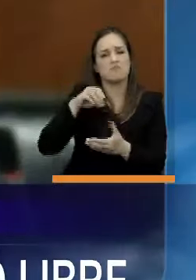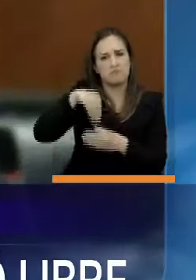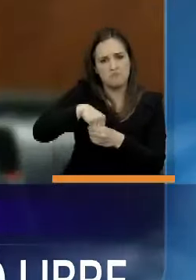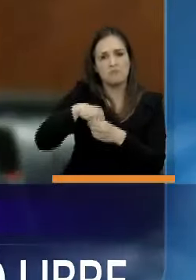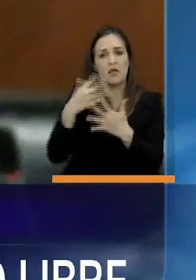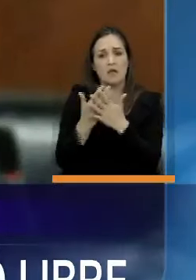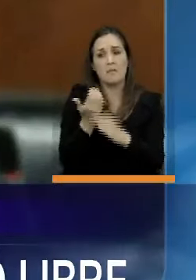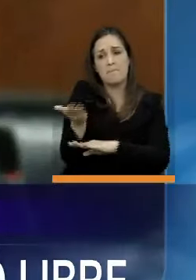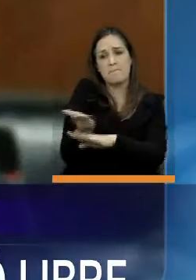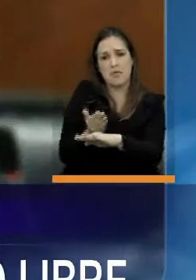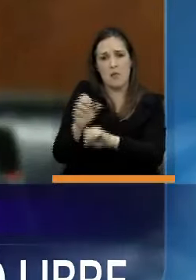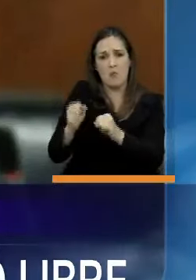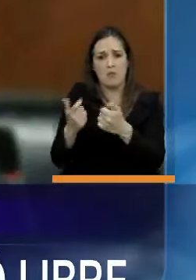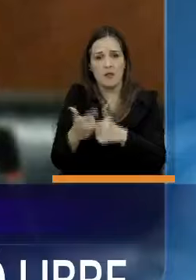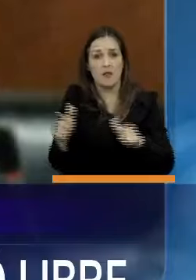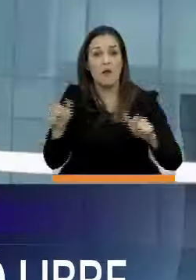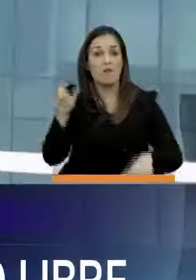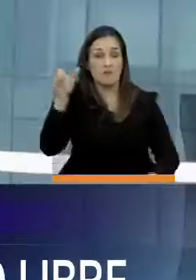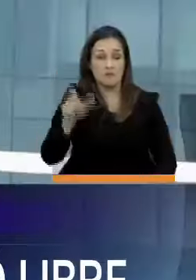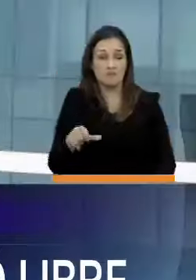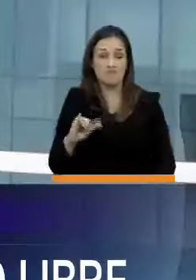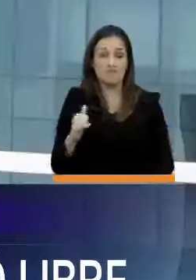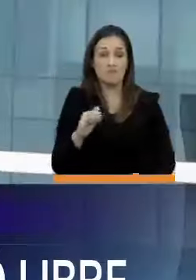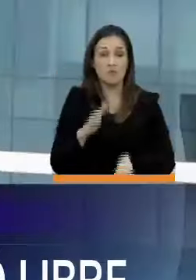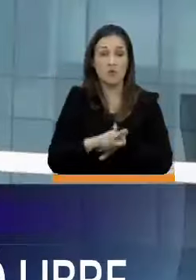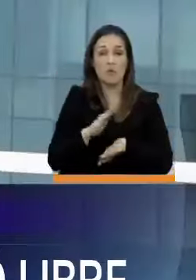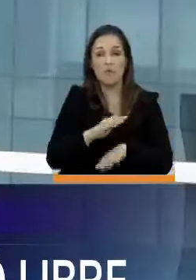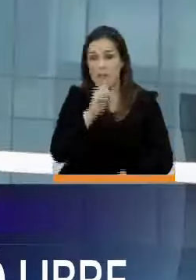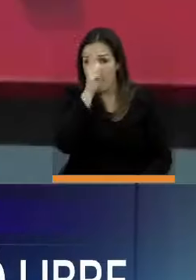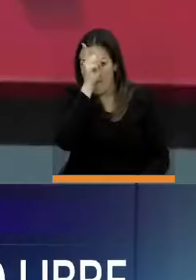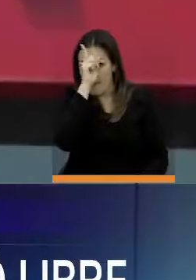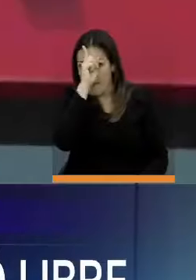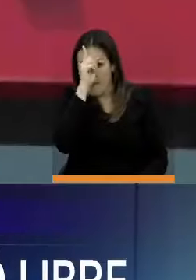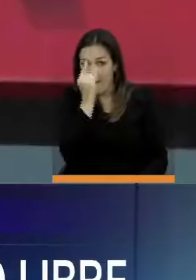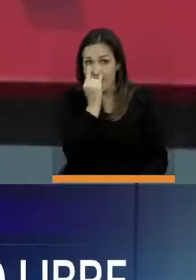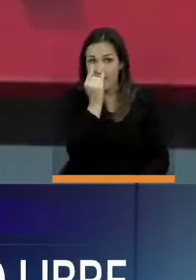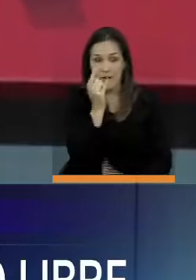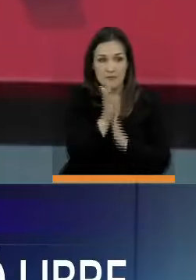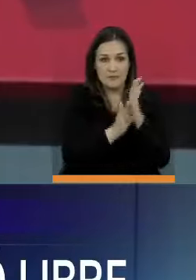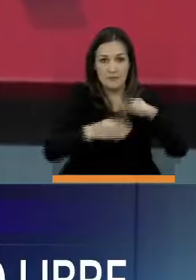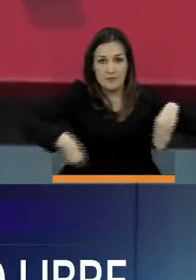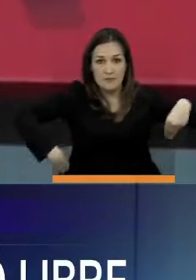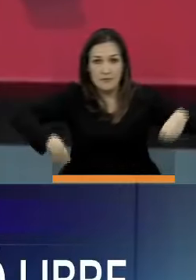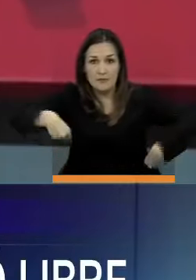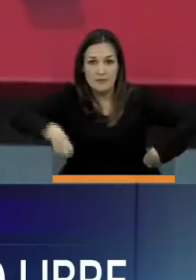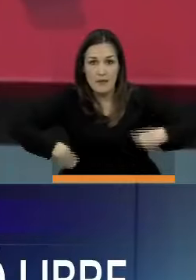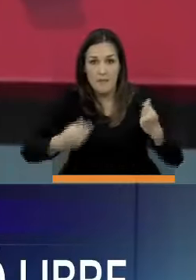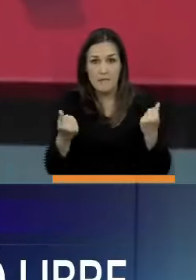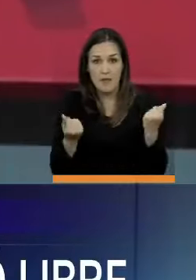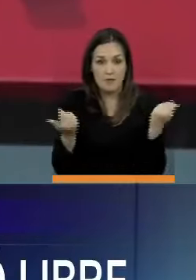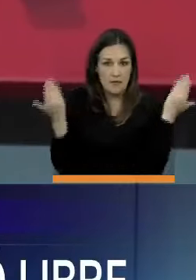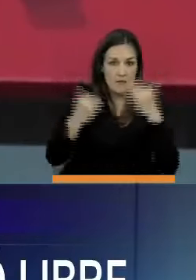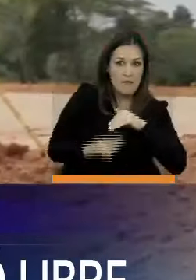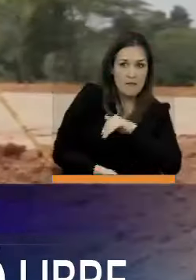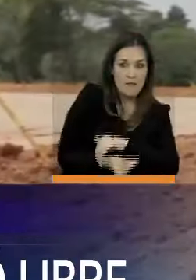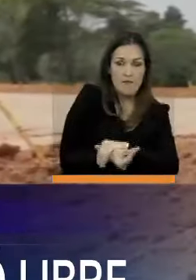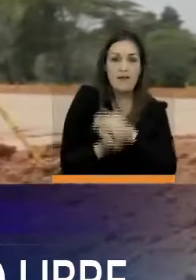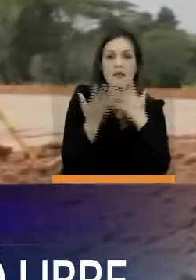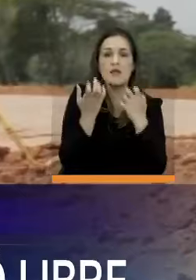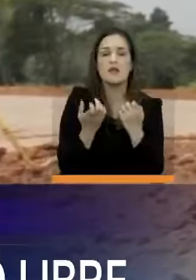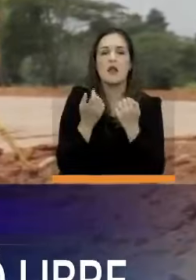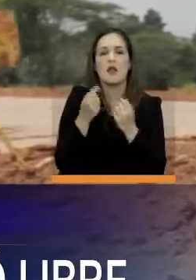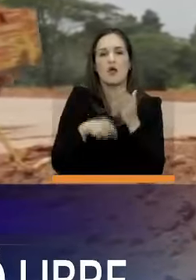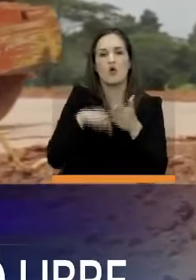Melo fue hallado responsable de los delitos de cohecho e interés indebido de contrato por los 5.6 millones